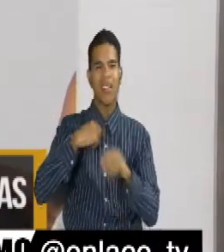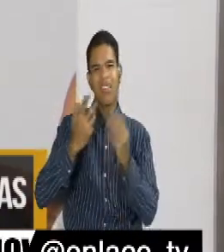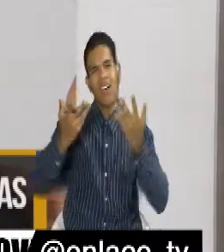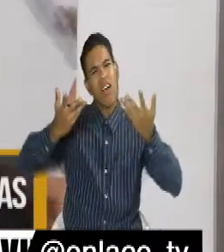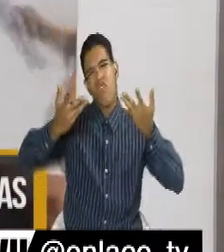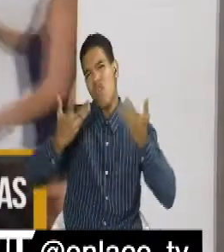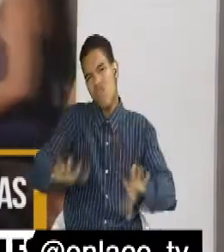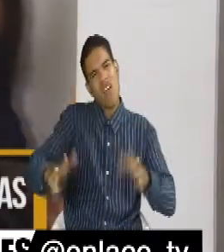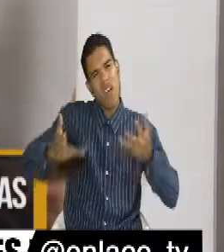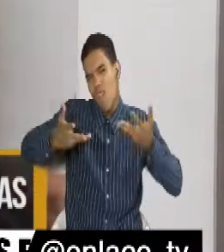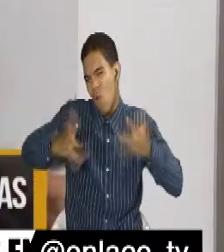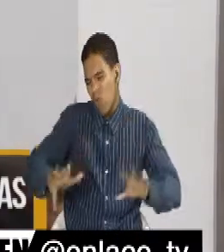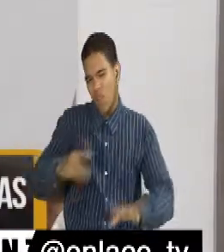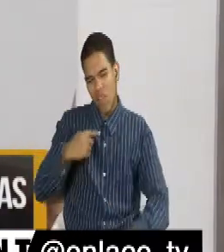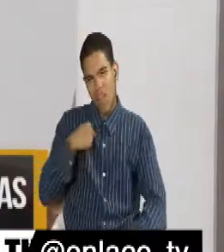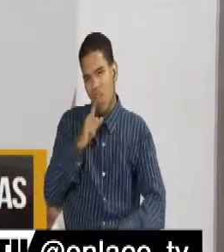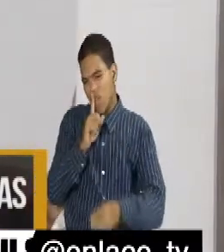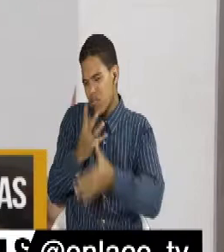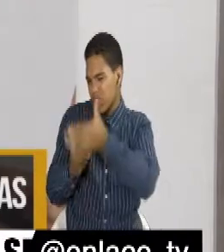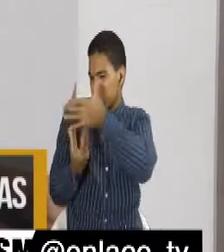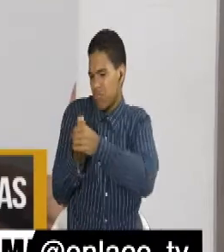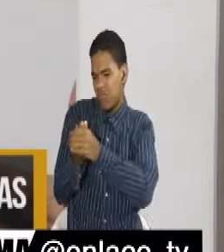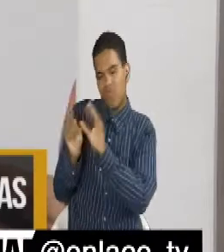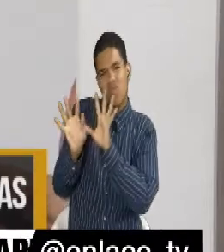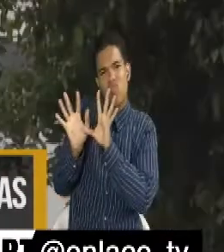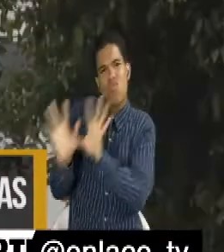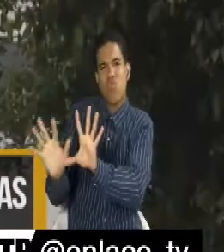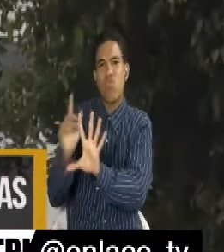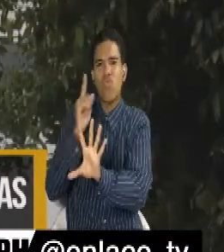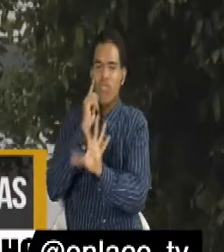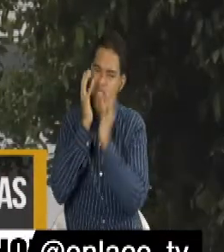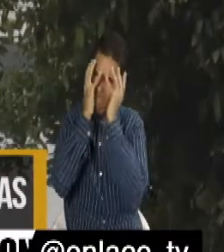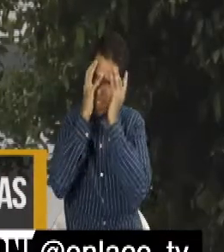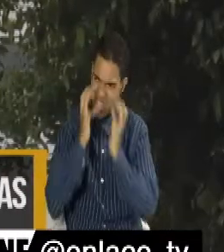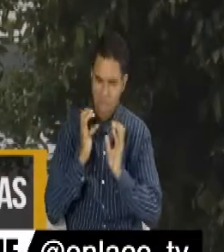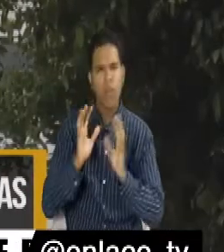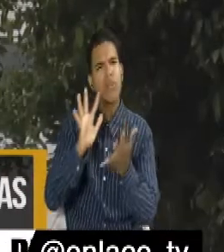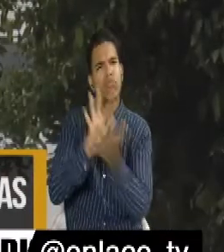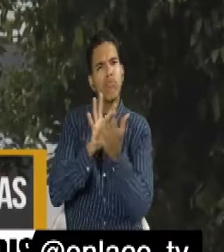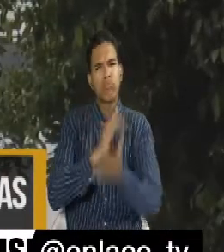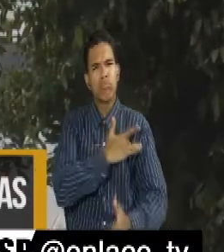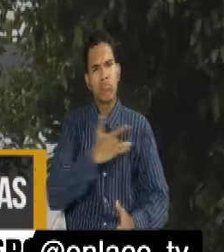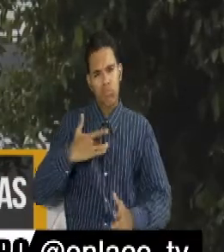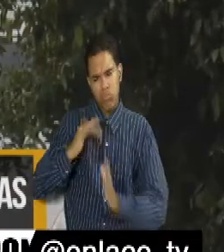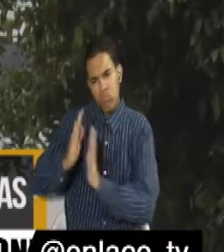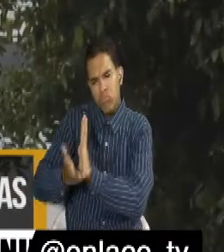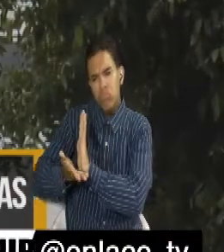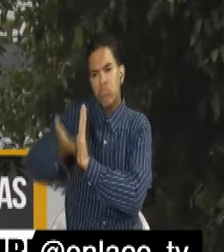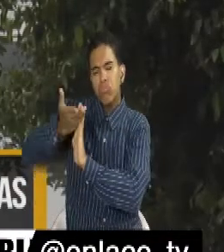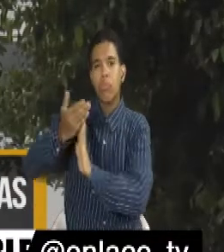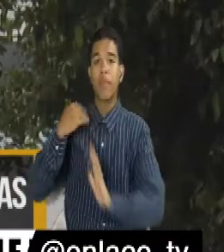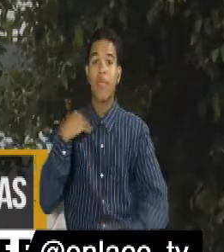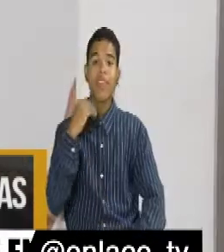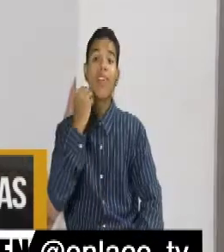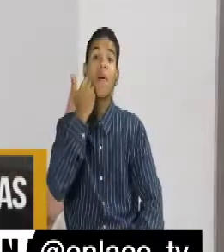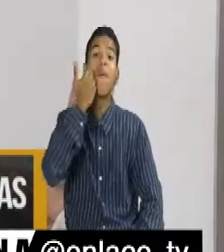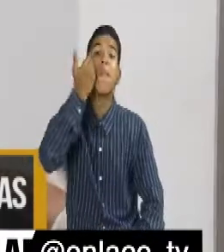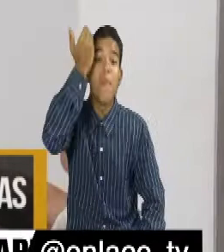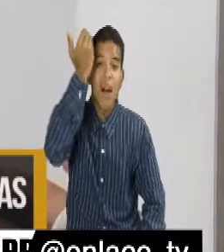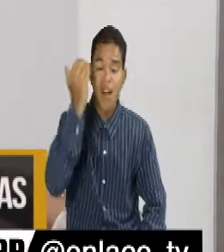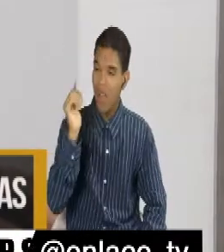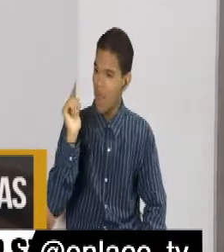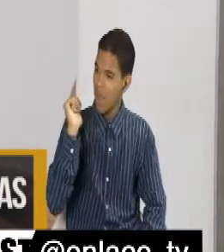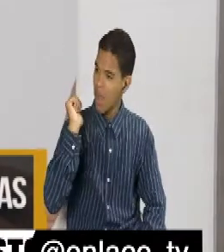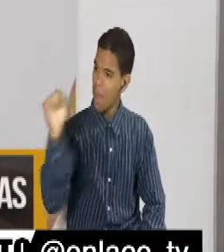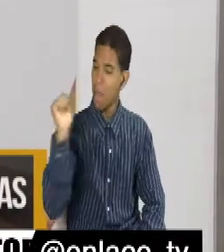expresar mucho, ¿sí? Pero todos evolucionan efectivamente. La mala decisión de los adultos obedece a situaciones personales. Por ejemplo, la